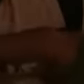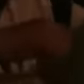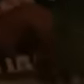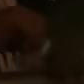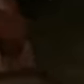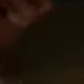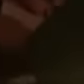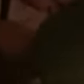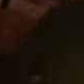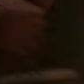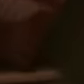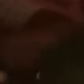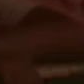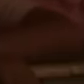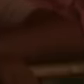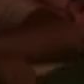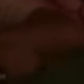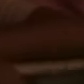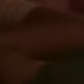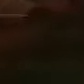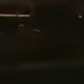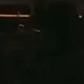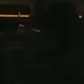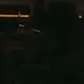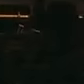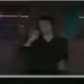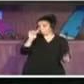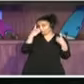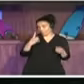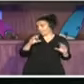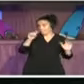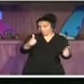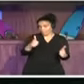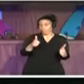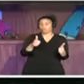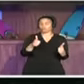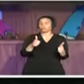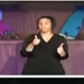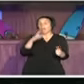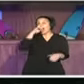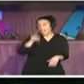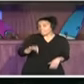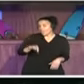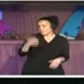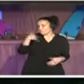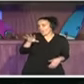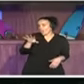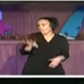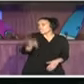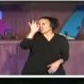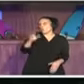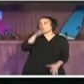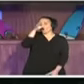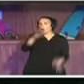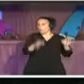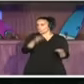Bueno, como les digo, empezamos con nuestro primer tema. Este año, bueno, hemos decidido, visto las injusticias que hay,